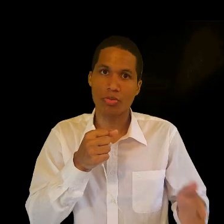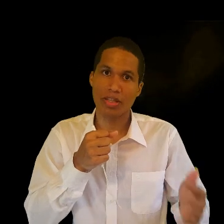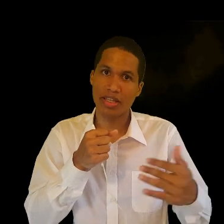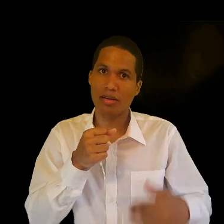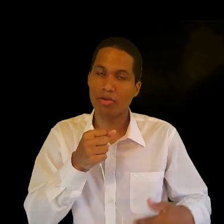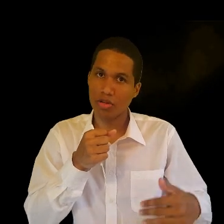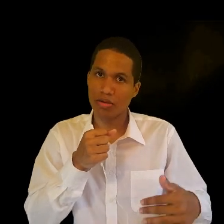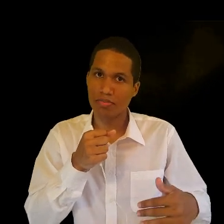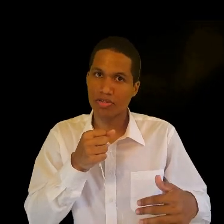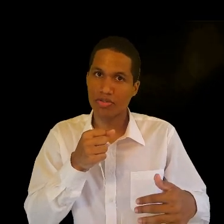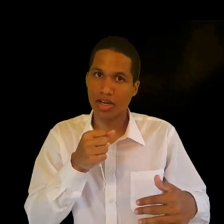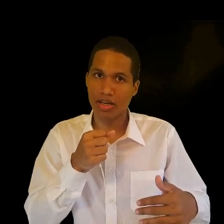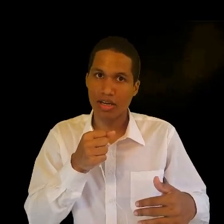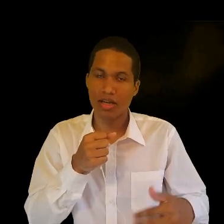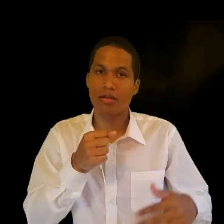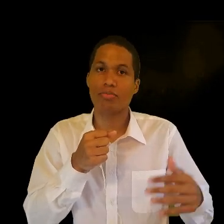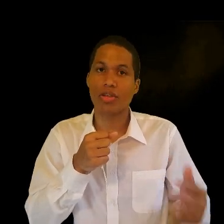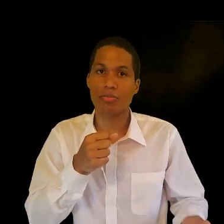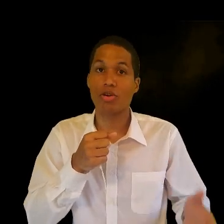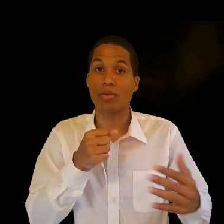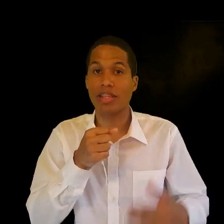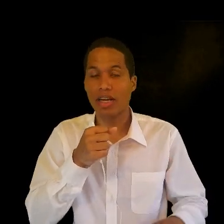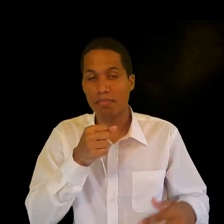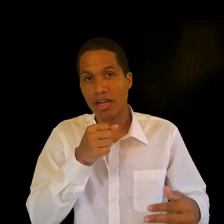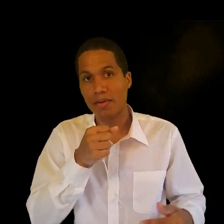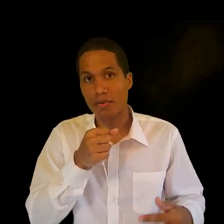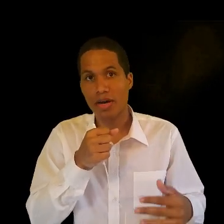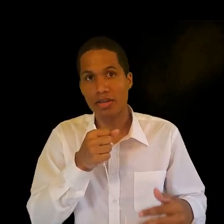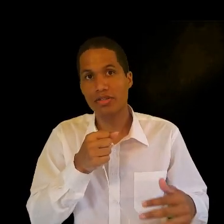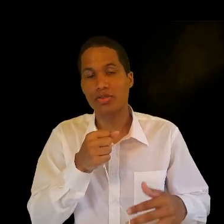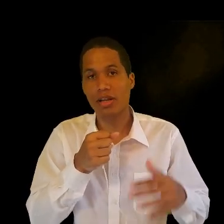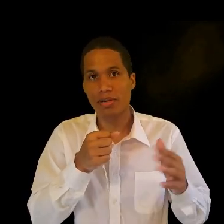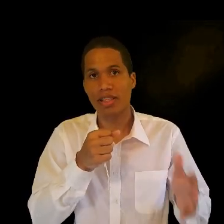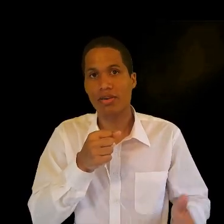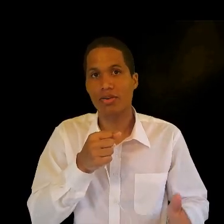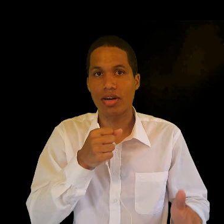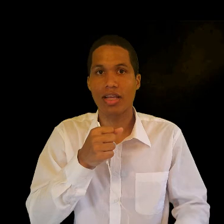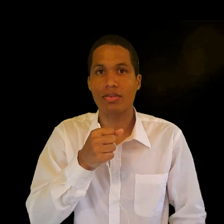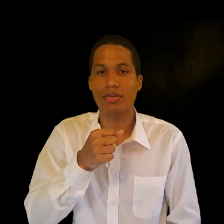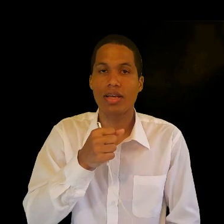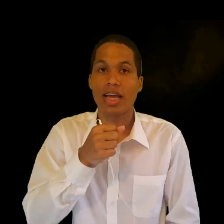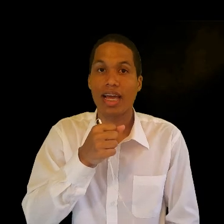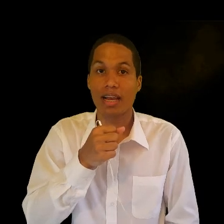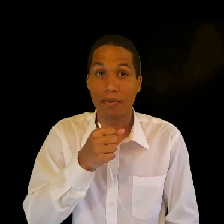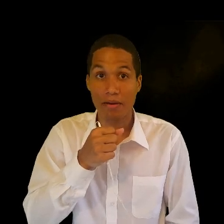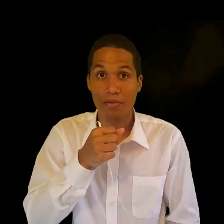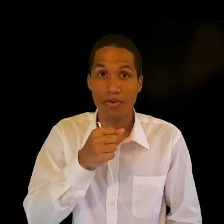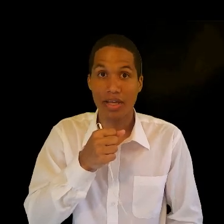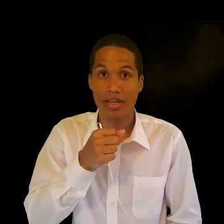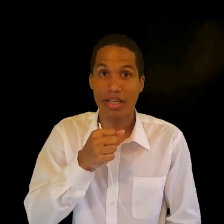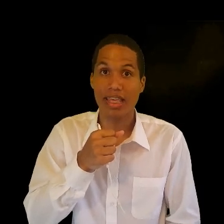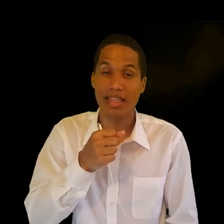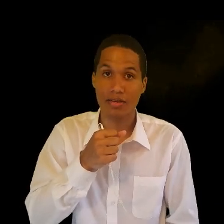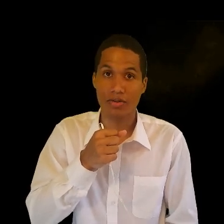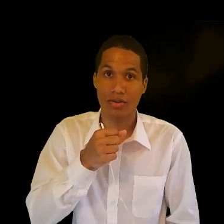podemos omitir el pronombre personal, podemos omitir la palabra while solamente colocando el